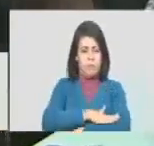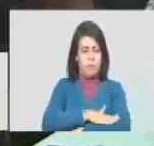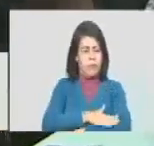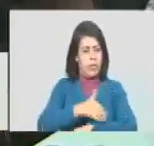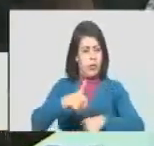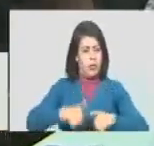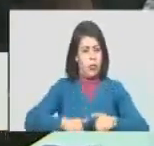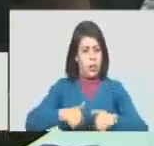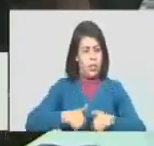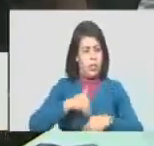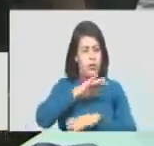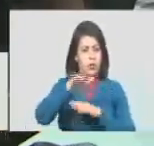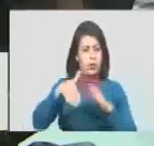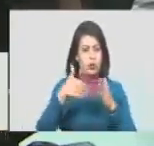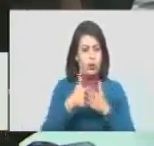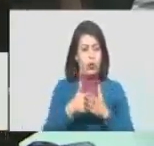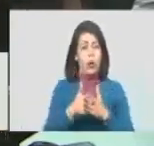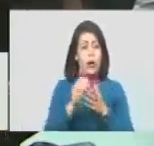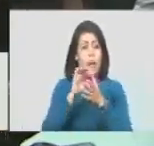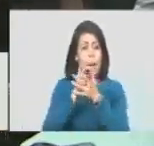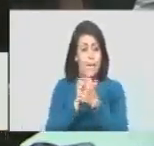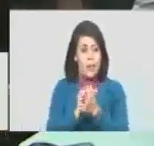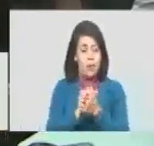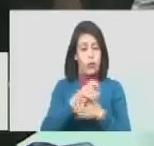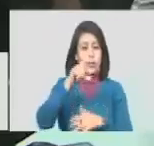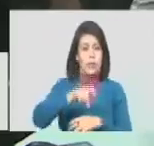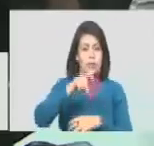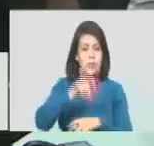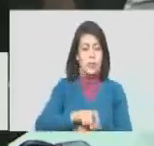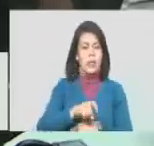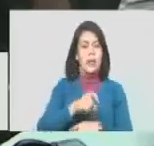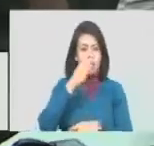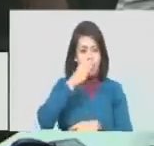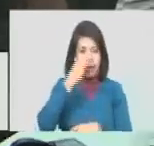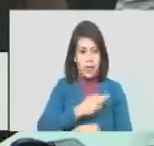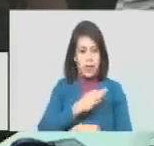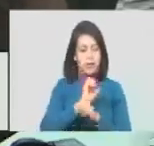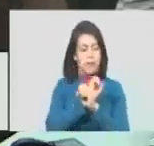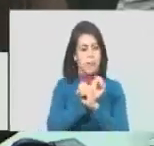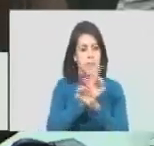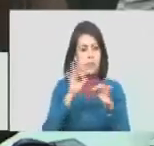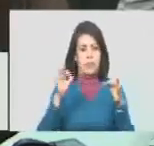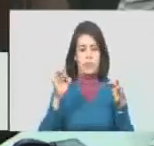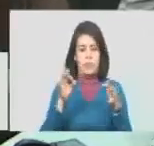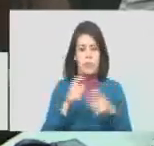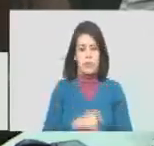cabal, de uno de esos compatriotas necesarios, honestos, brillantes,